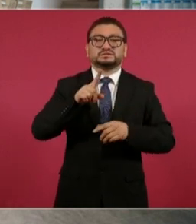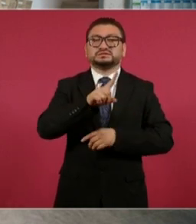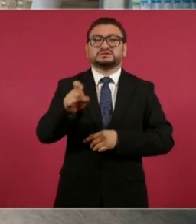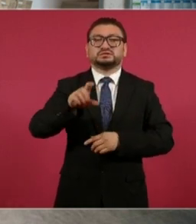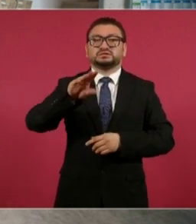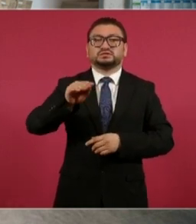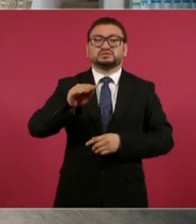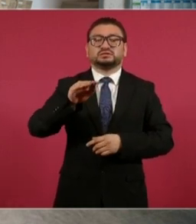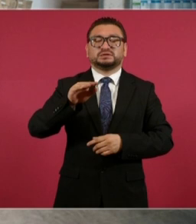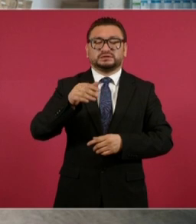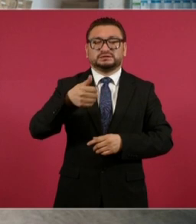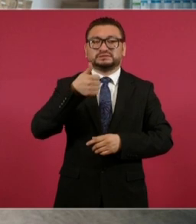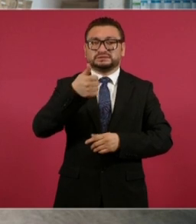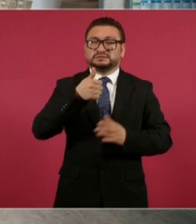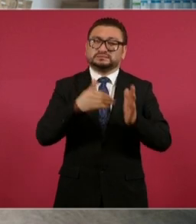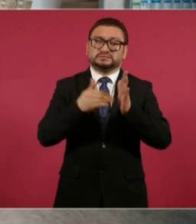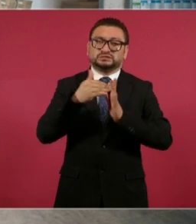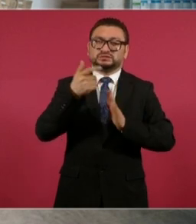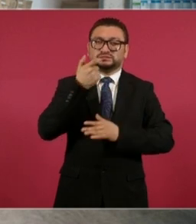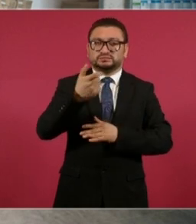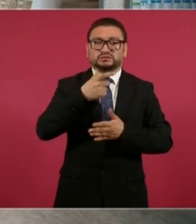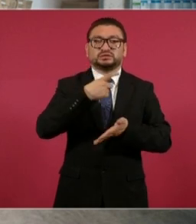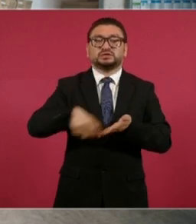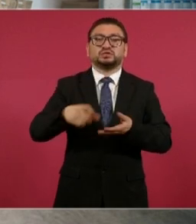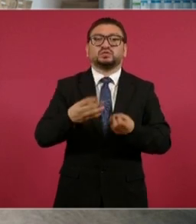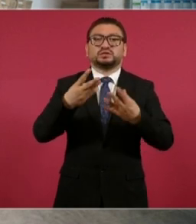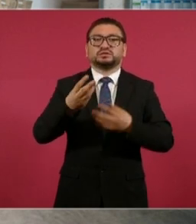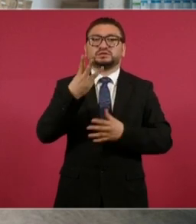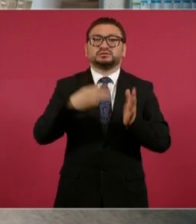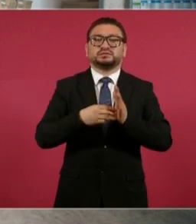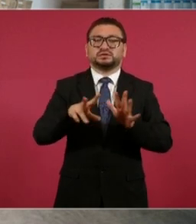196 millones de pesos para adquirir